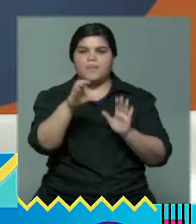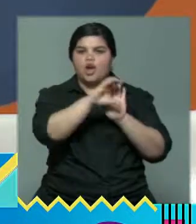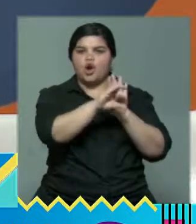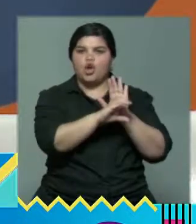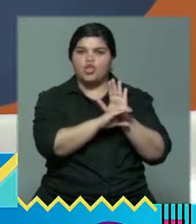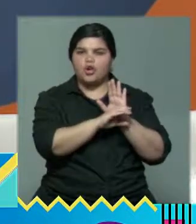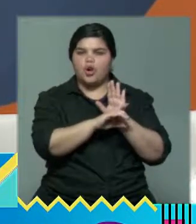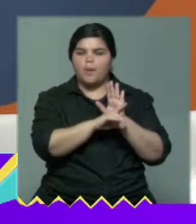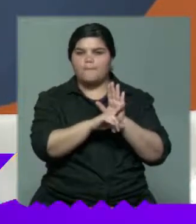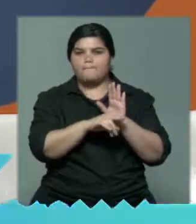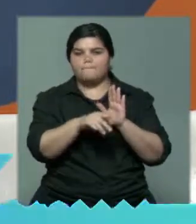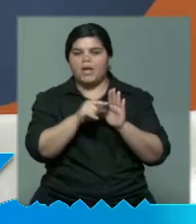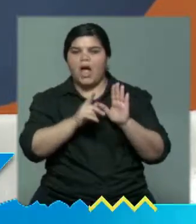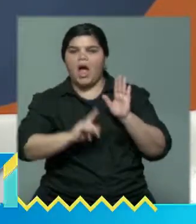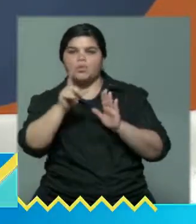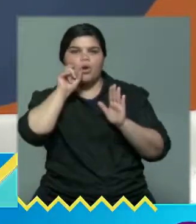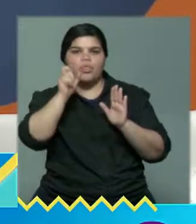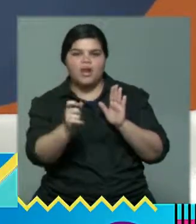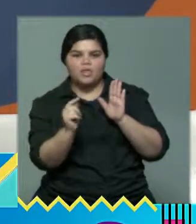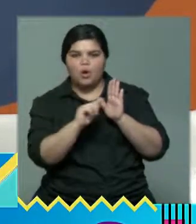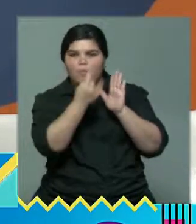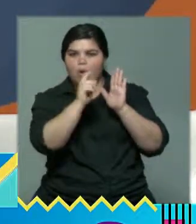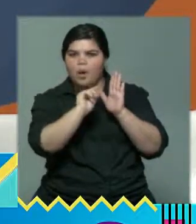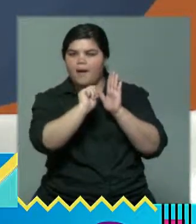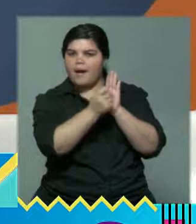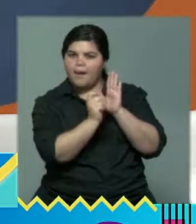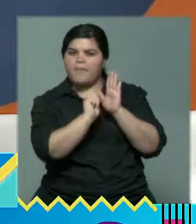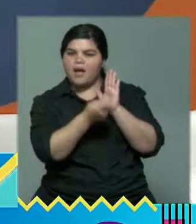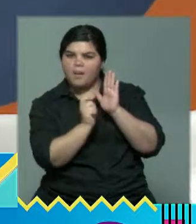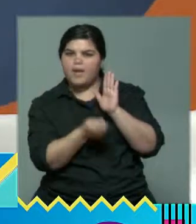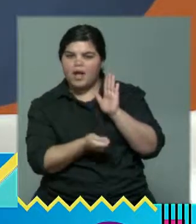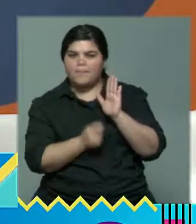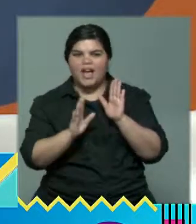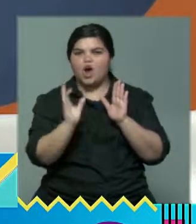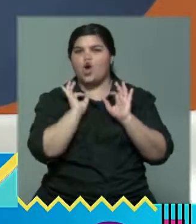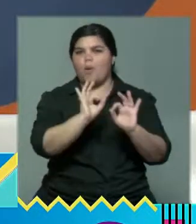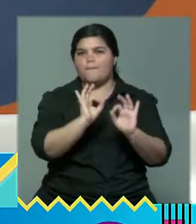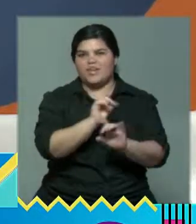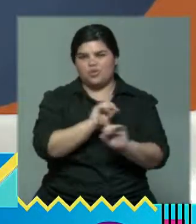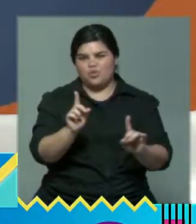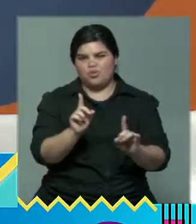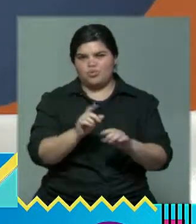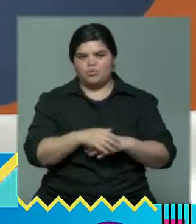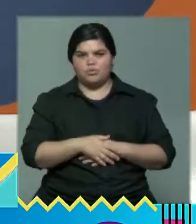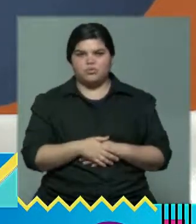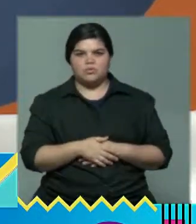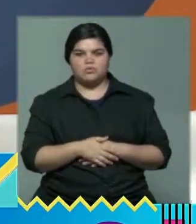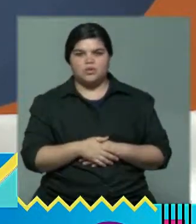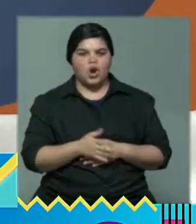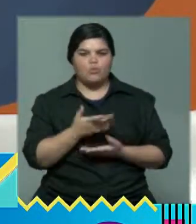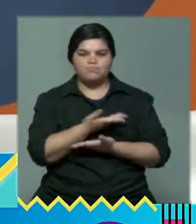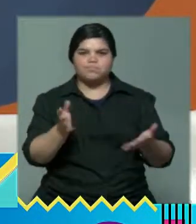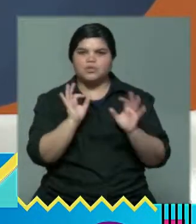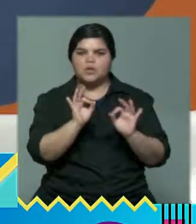reformas parciales. Se han agarrado ciertos delitos y se le han ido reformando o se ha ido actualizando con nuevos delitos, claro, pero nunca ha habido una reforma integral